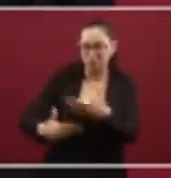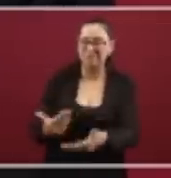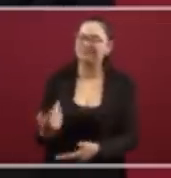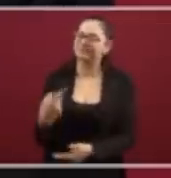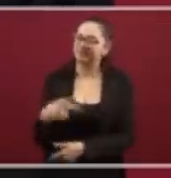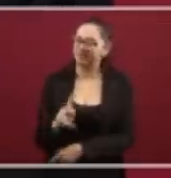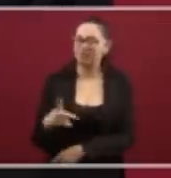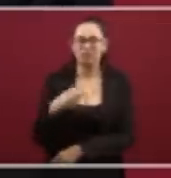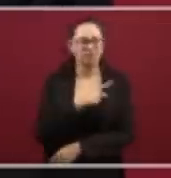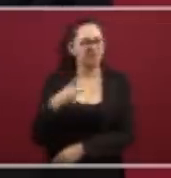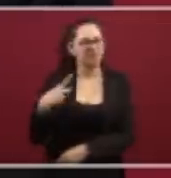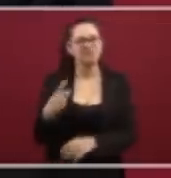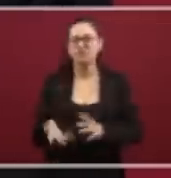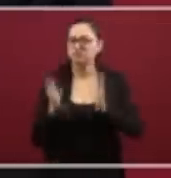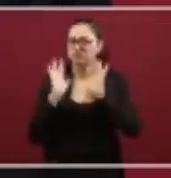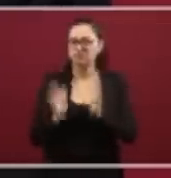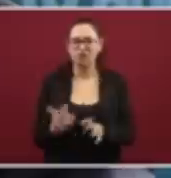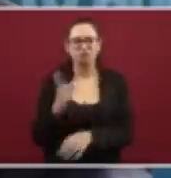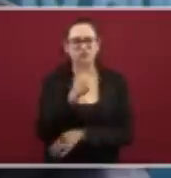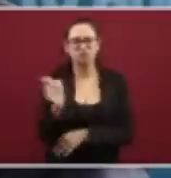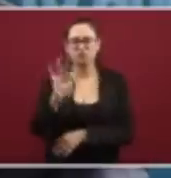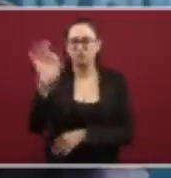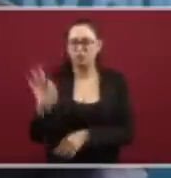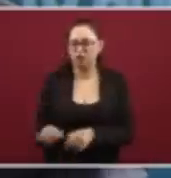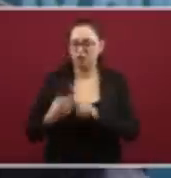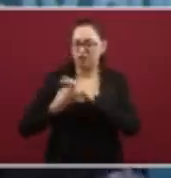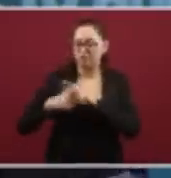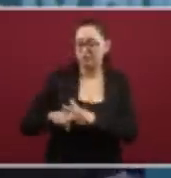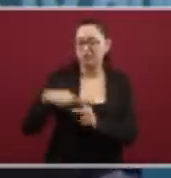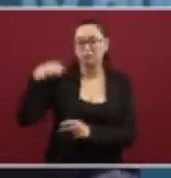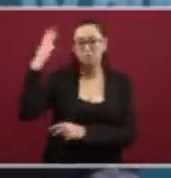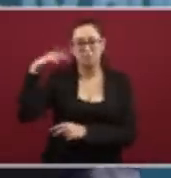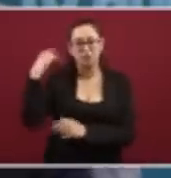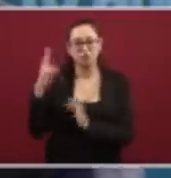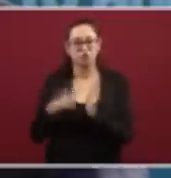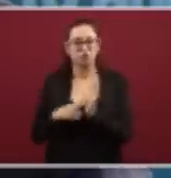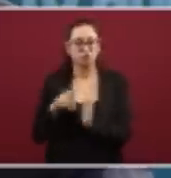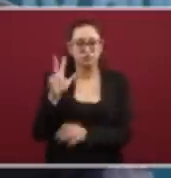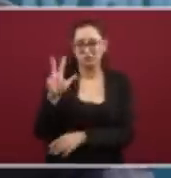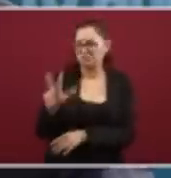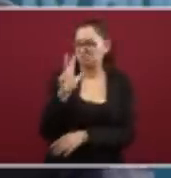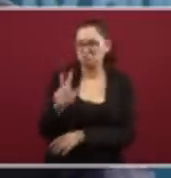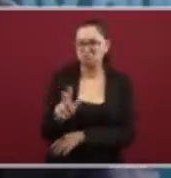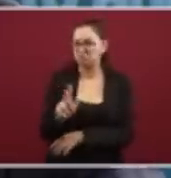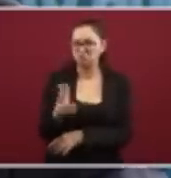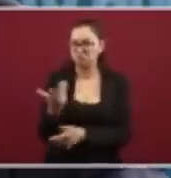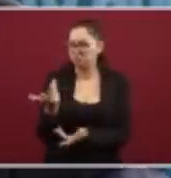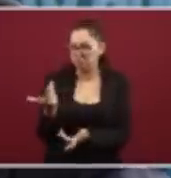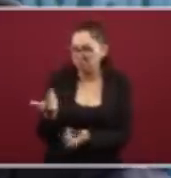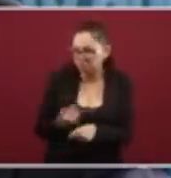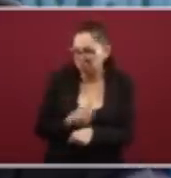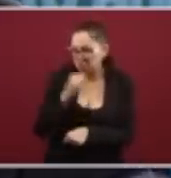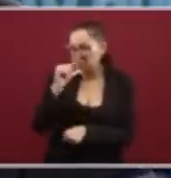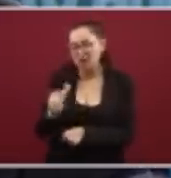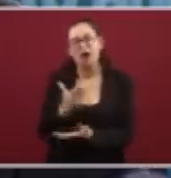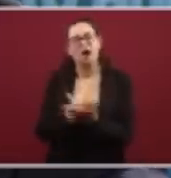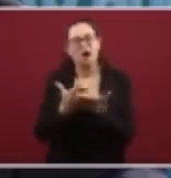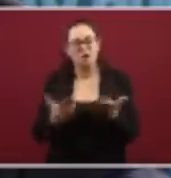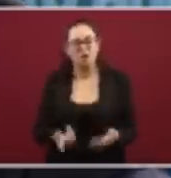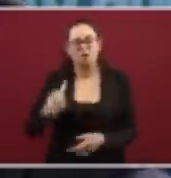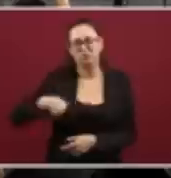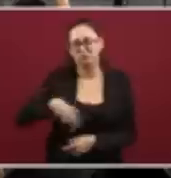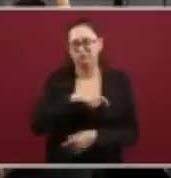100% debería de haber iniciado su operación en marzo de 2018 se está haciendo todo para acelerar